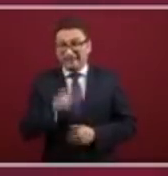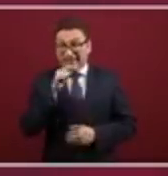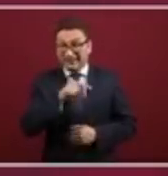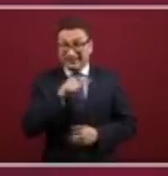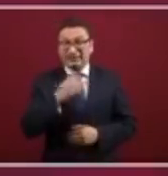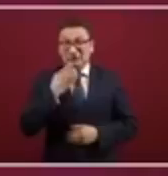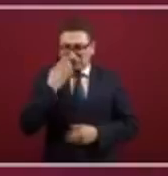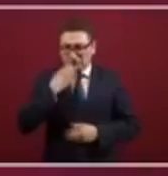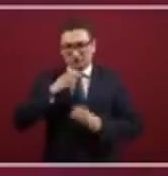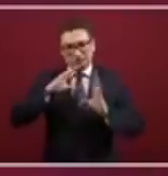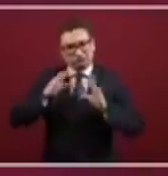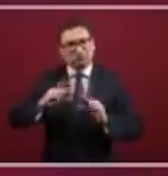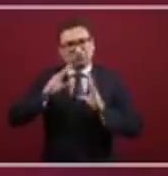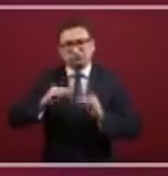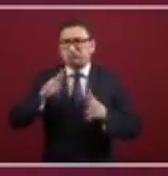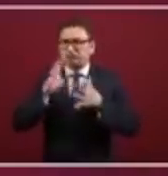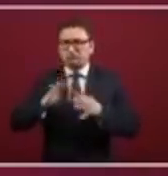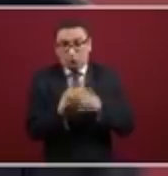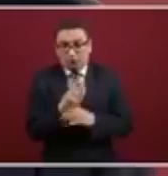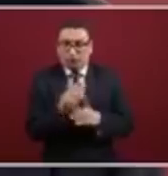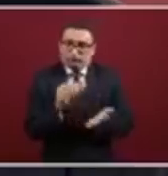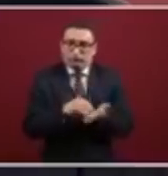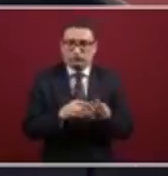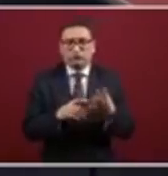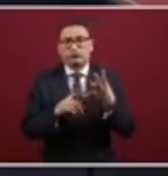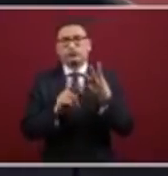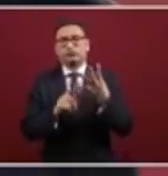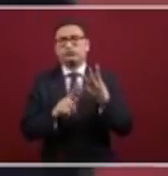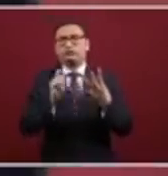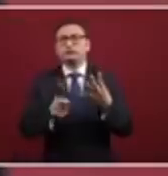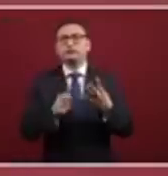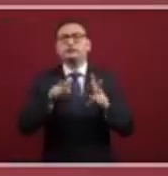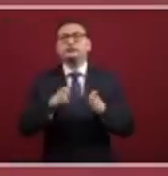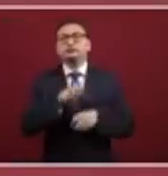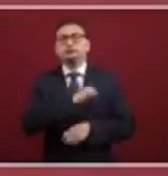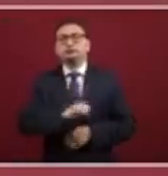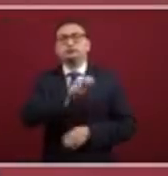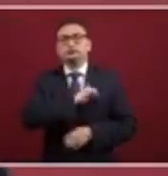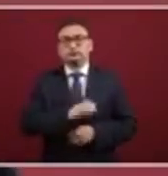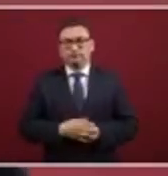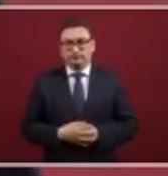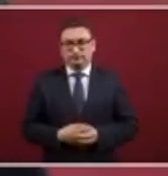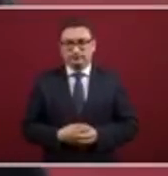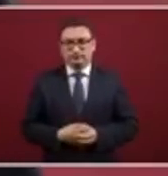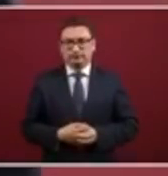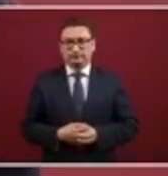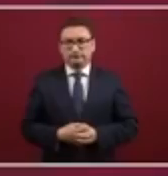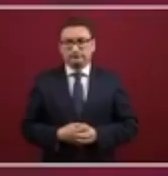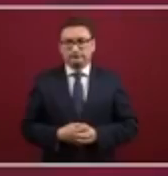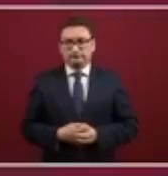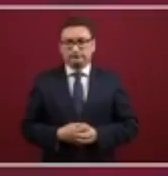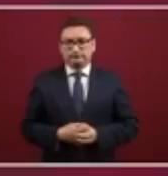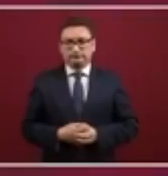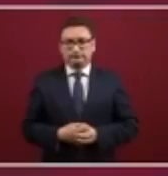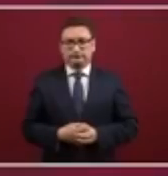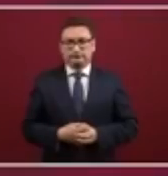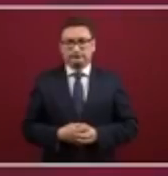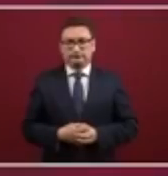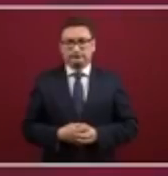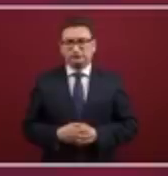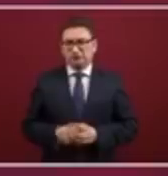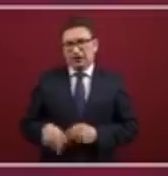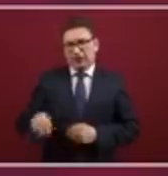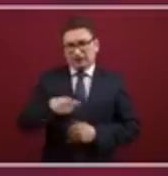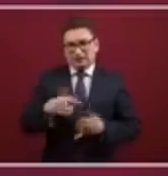hablando de estos temas la salud sí como atender a los